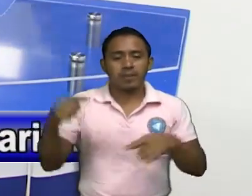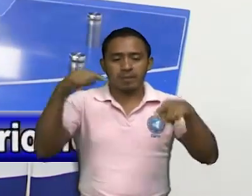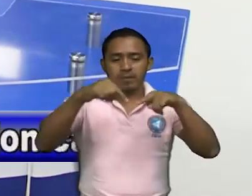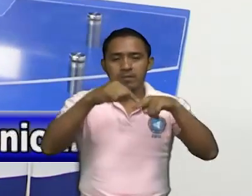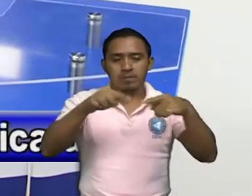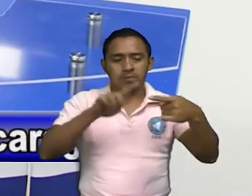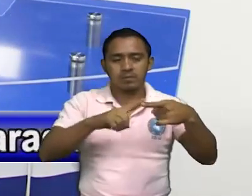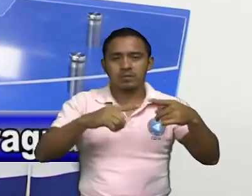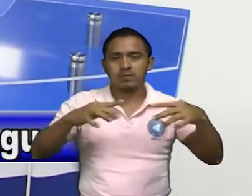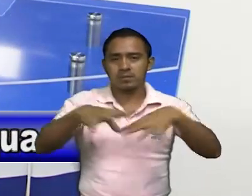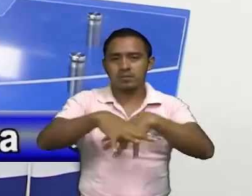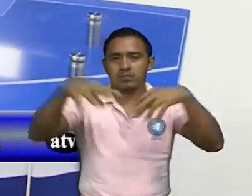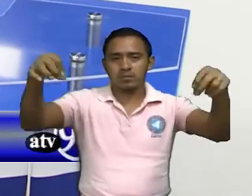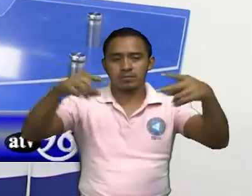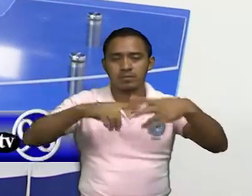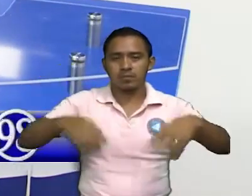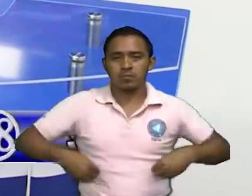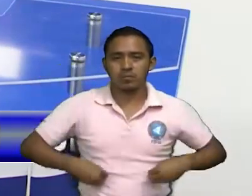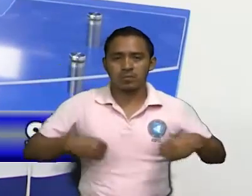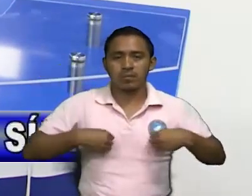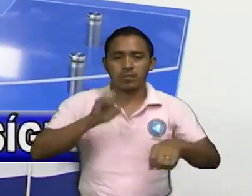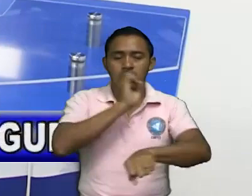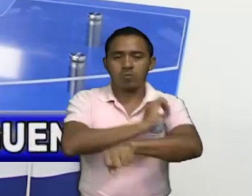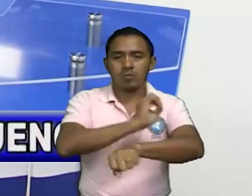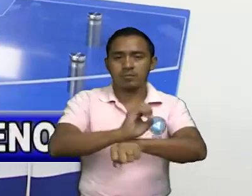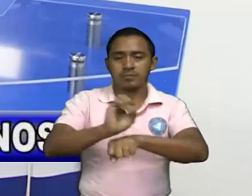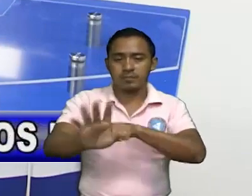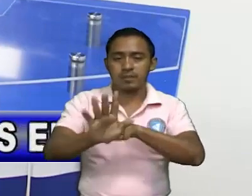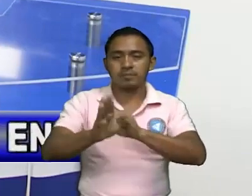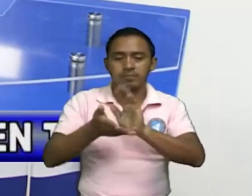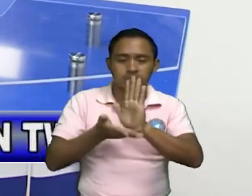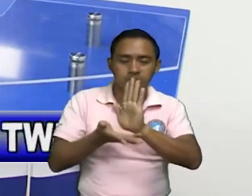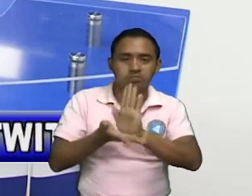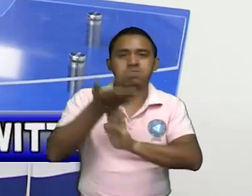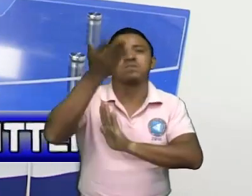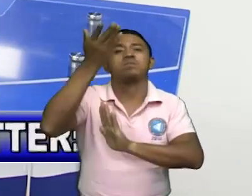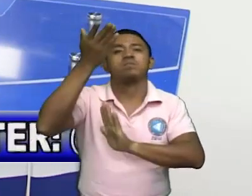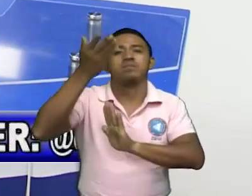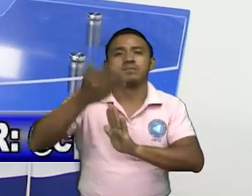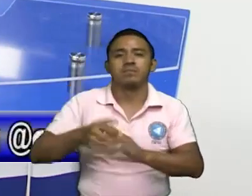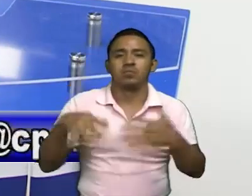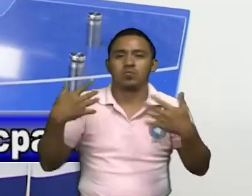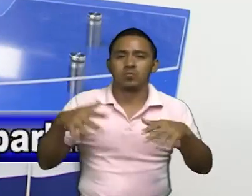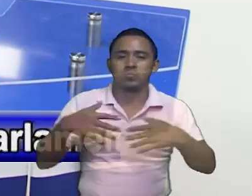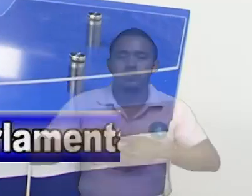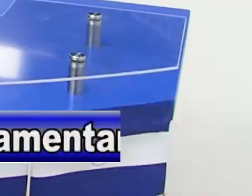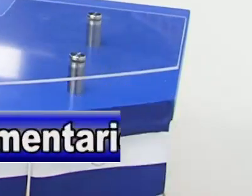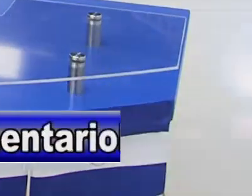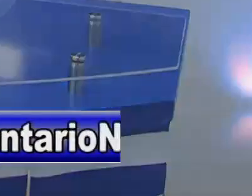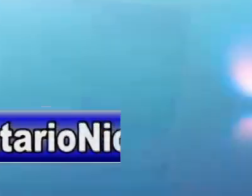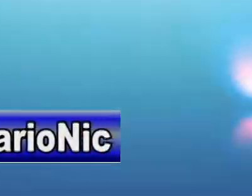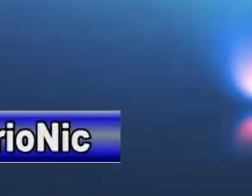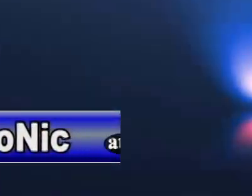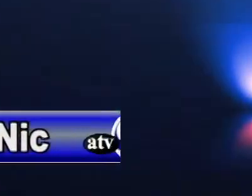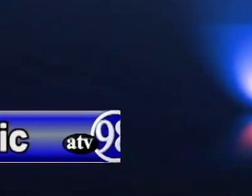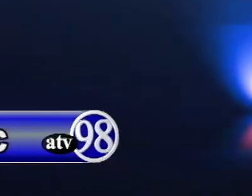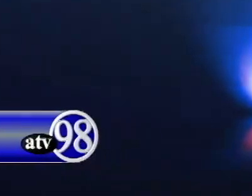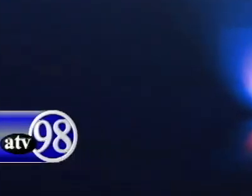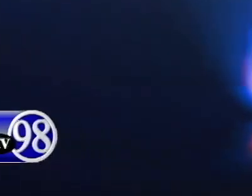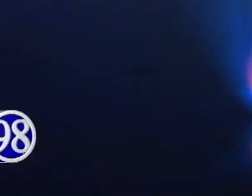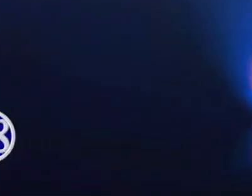municipios como Jinotega, Juigalpa y Ocotal, los grados de temperatura rompieron los niveles históricos.